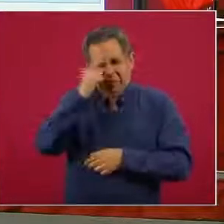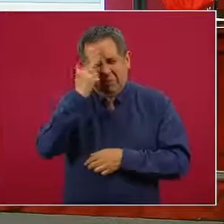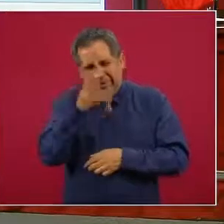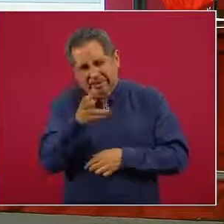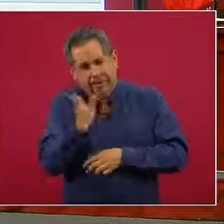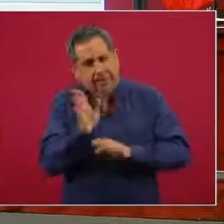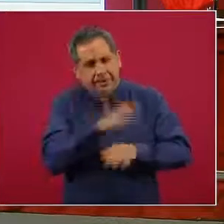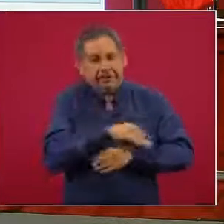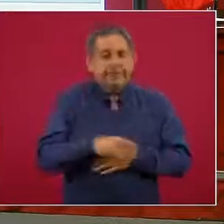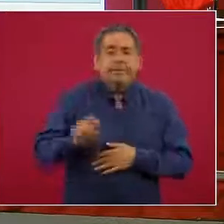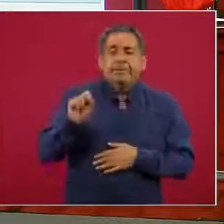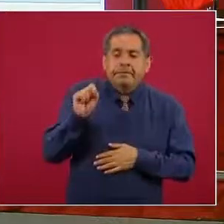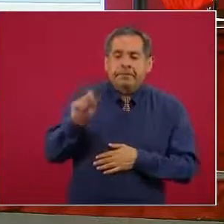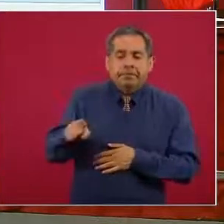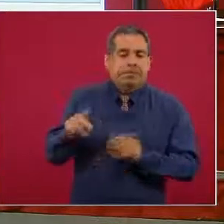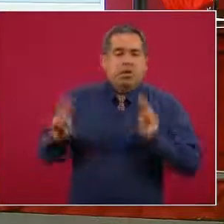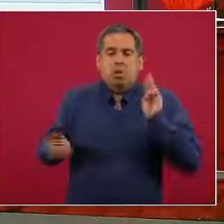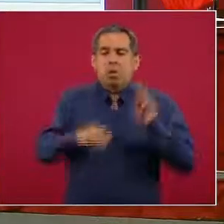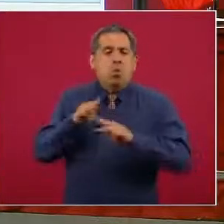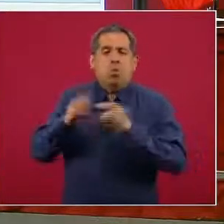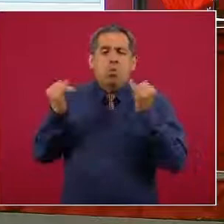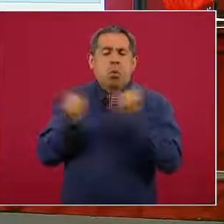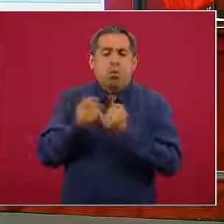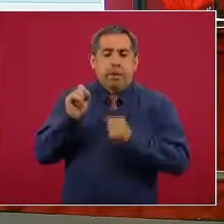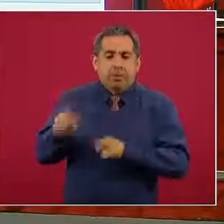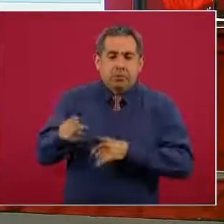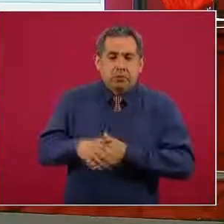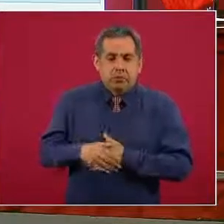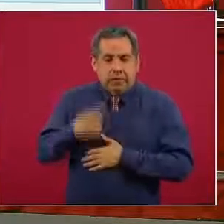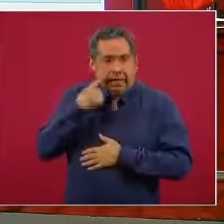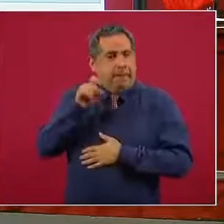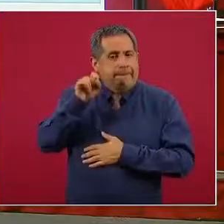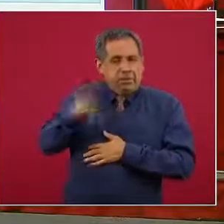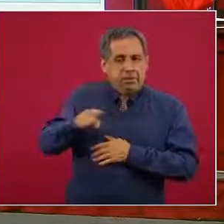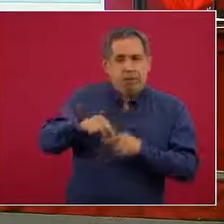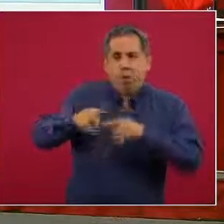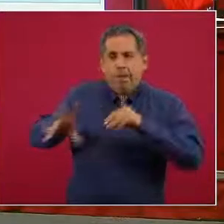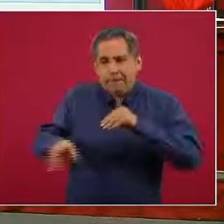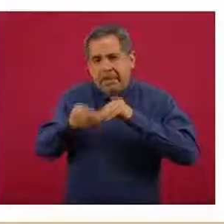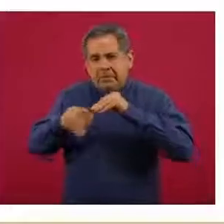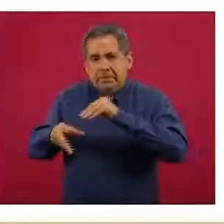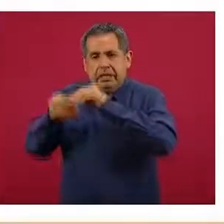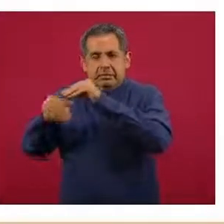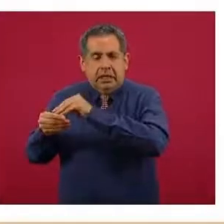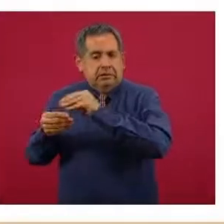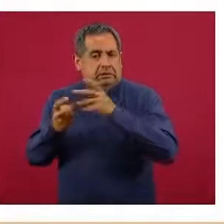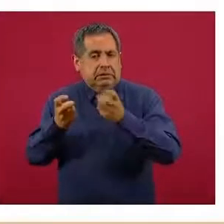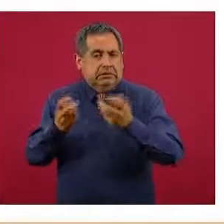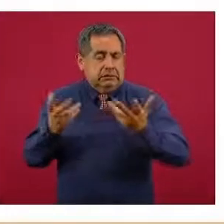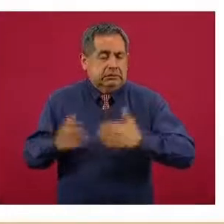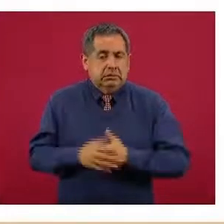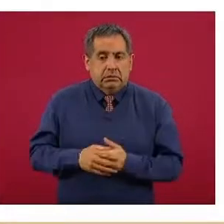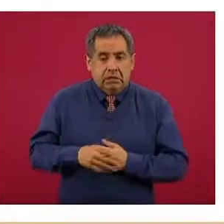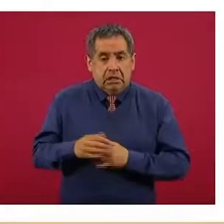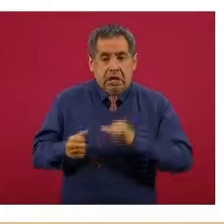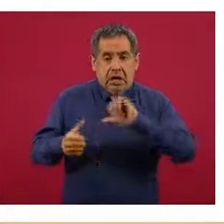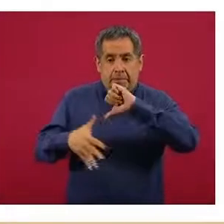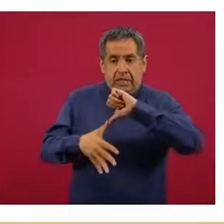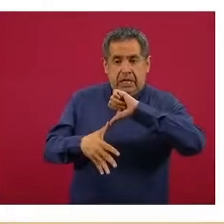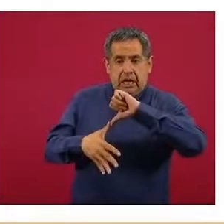eso? Bueno, esto ocurre por todo el mundo y esto es este tipo de picos que no se explican de esa manera. Aquí está el de América del